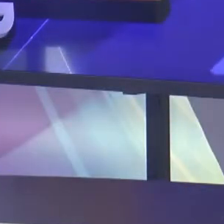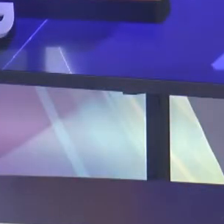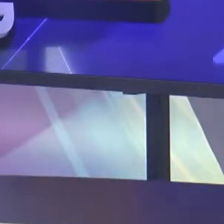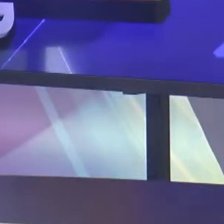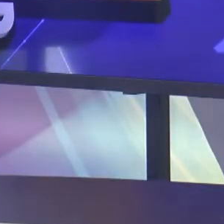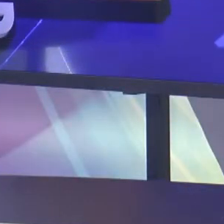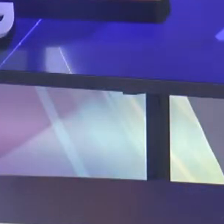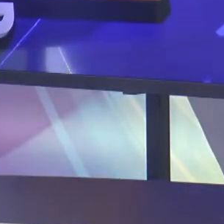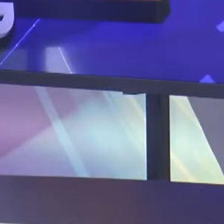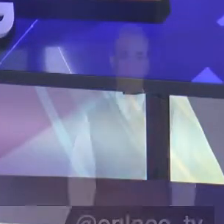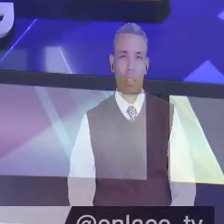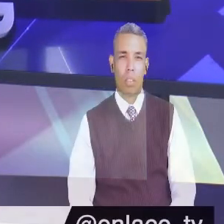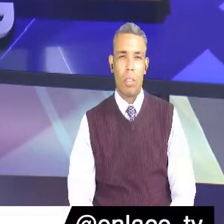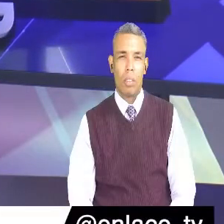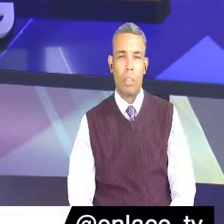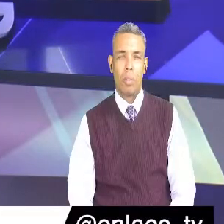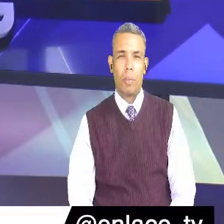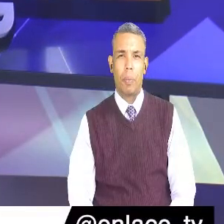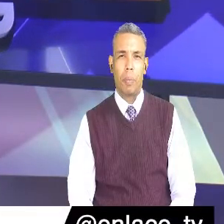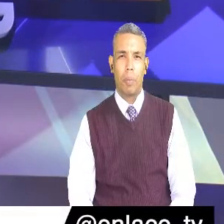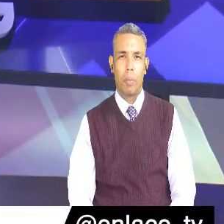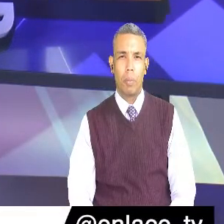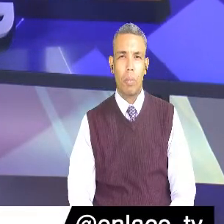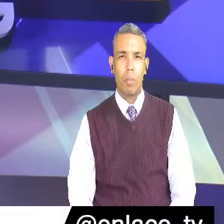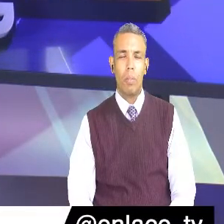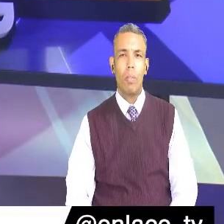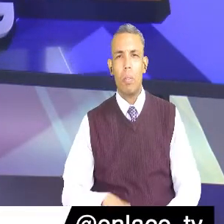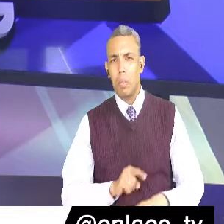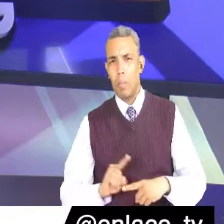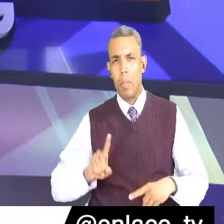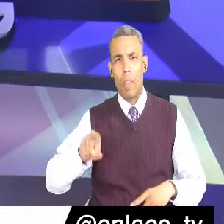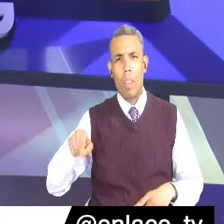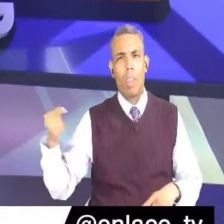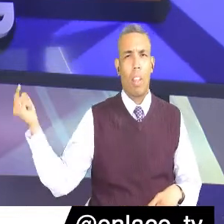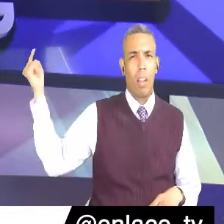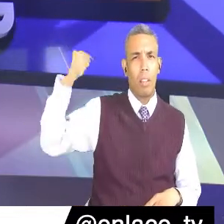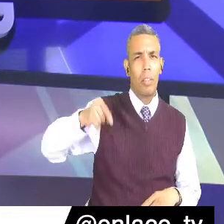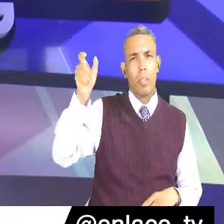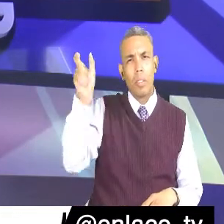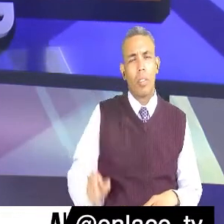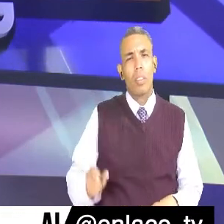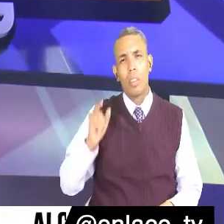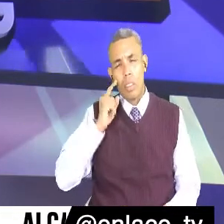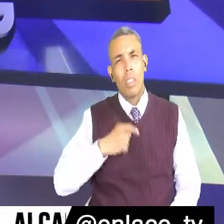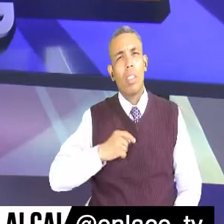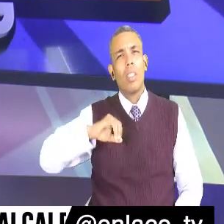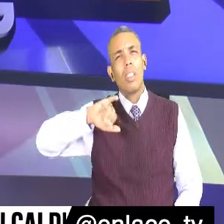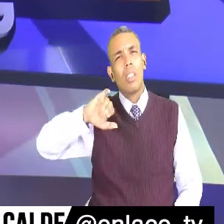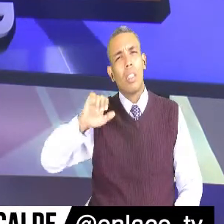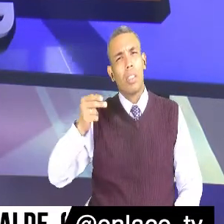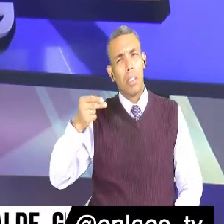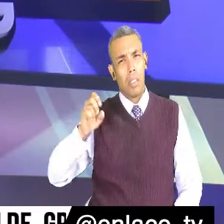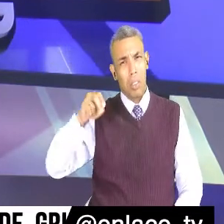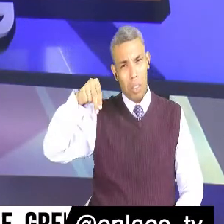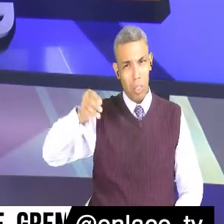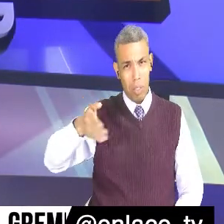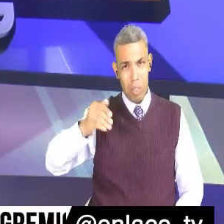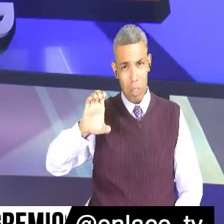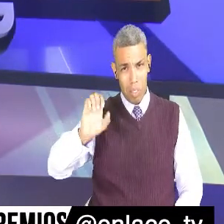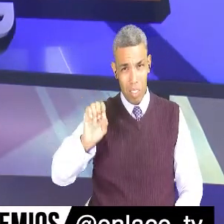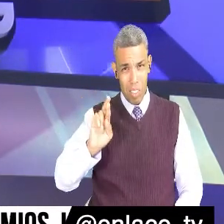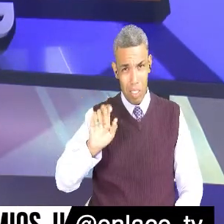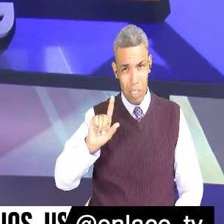Para la próxima semana se anuncia la presencia en la ciudad del artista Cristiano Giancarlo, proveniente de los Estados Unidos. Su concierto será en el